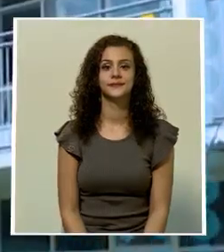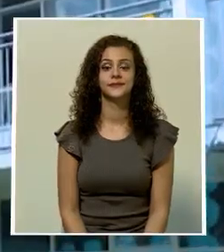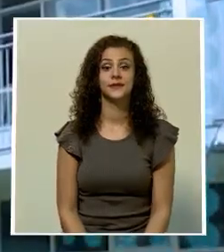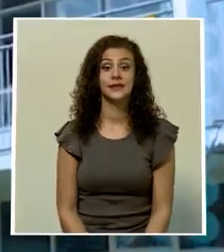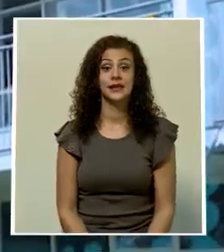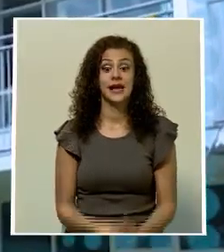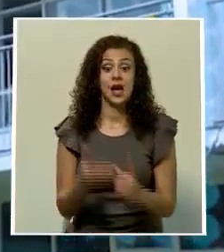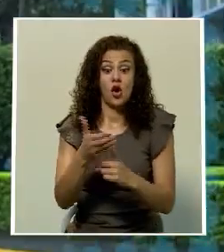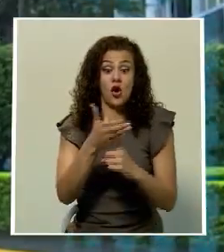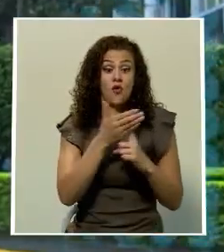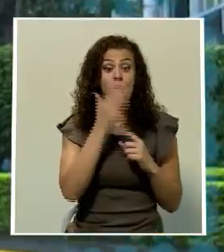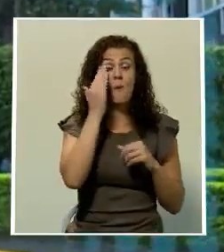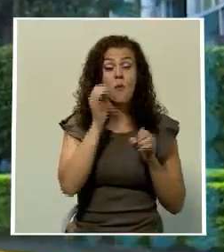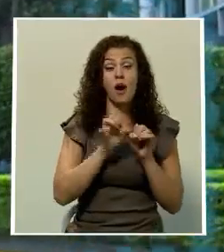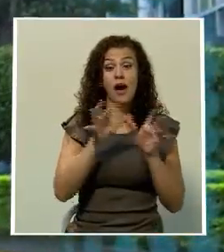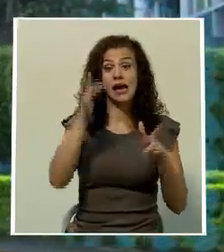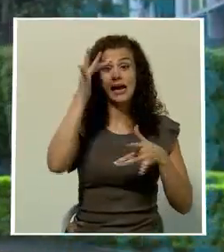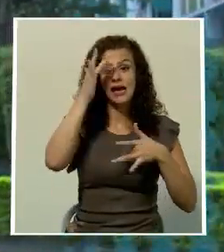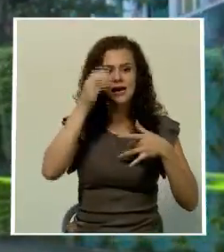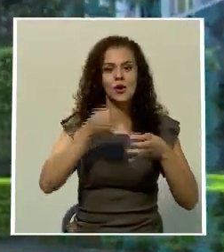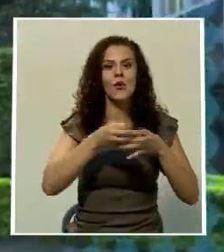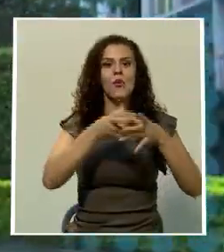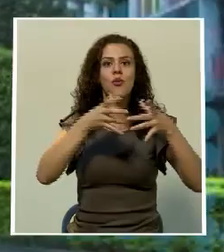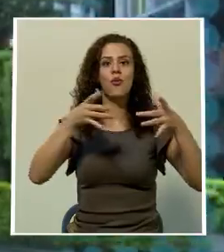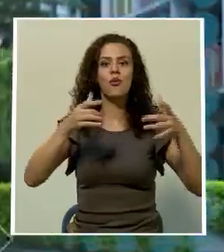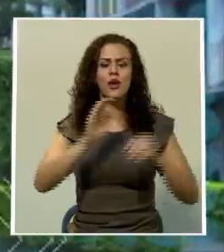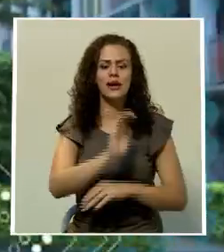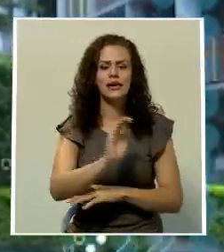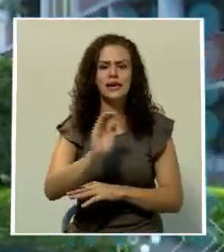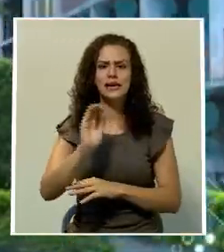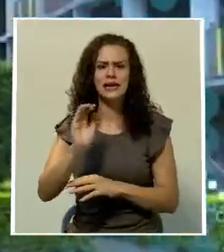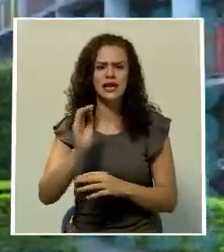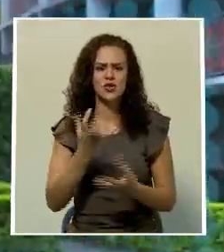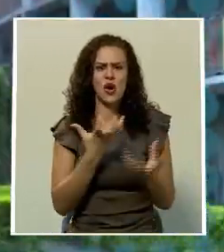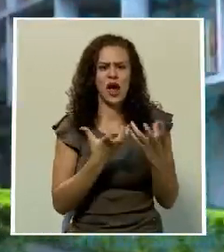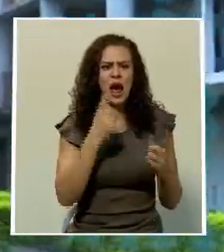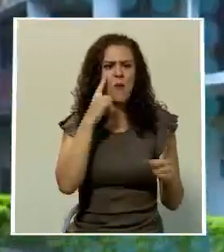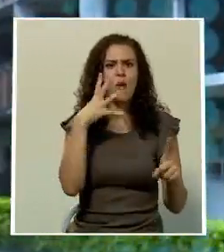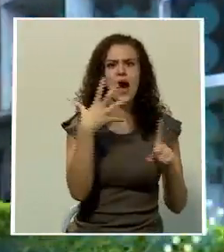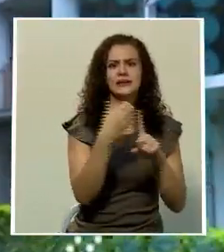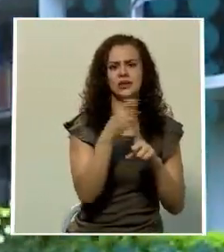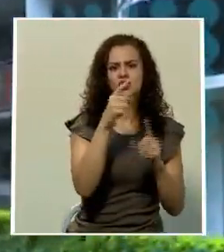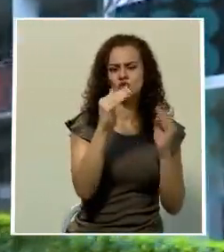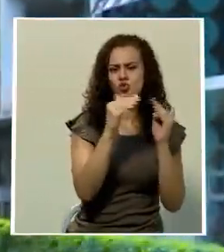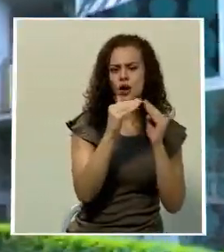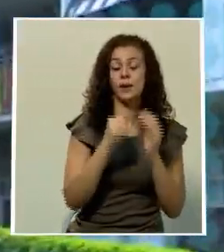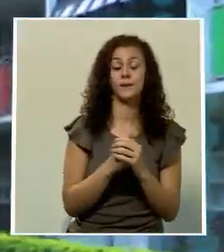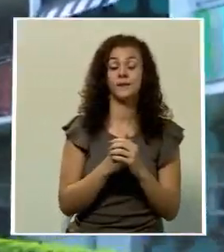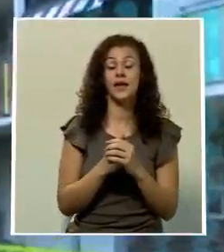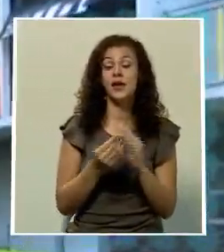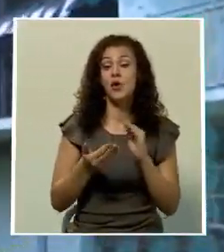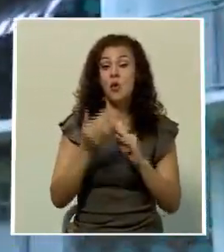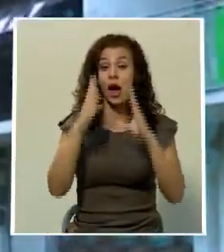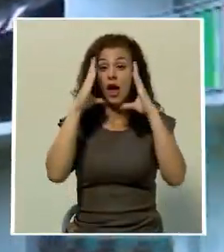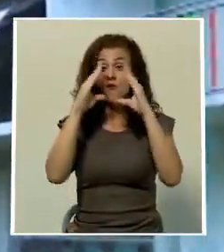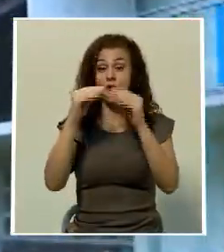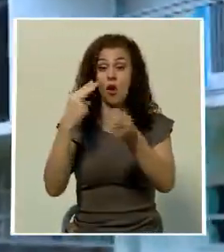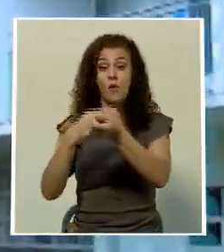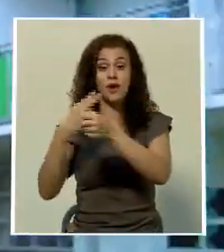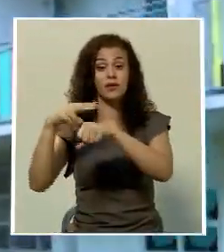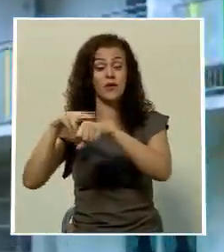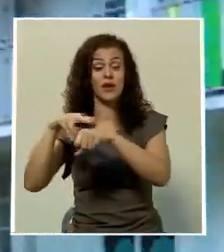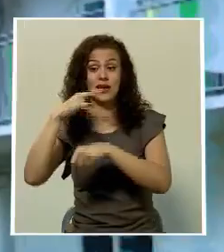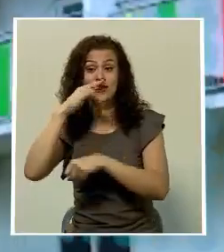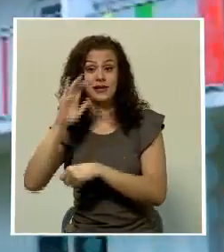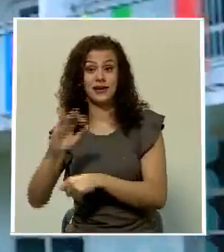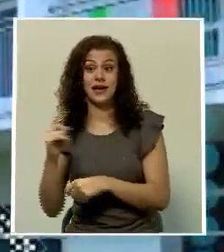El confinamiento por la pandemia aumentó la cantidad de niños quemados por accidentes en sus hogares. Según los datos del Hospital Nacional